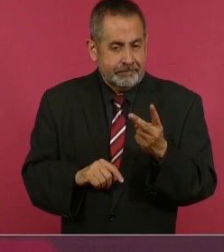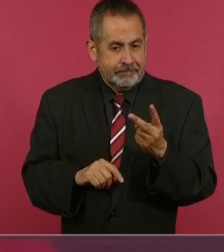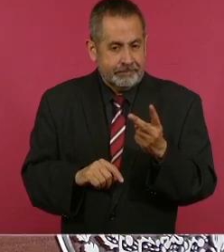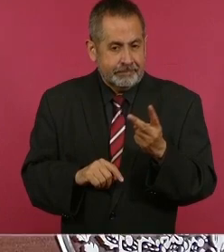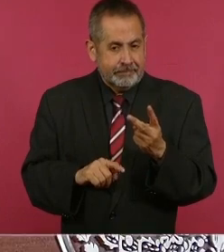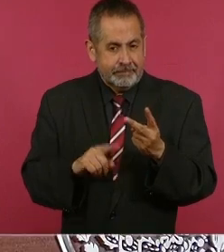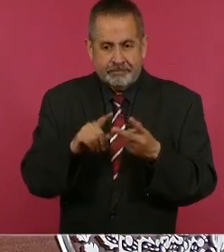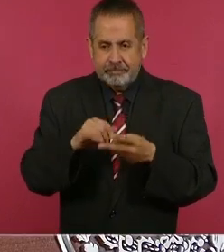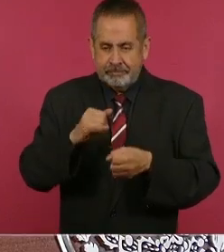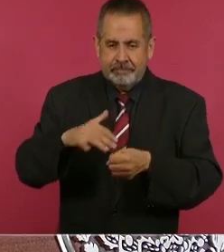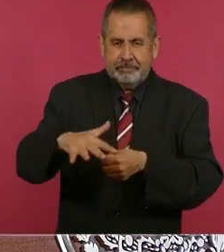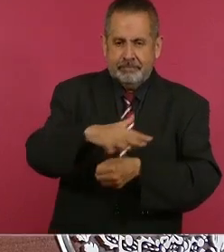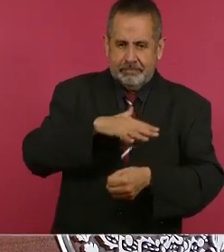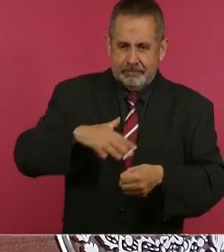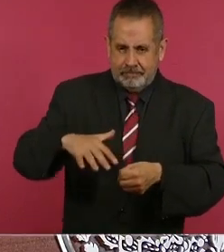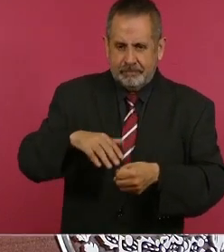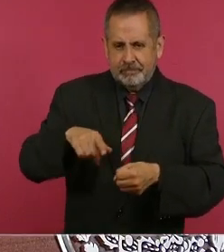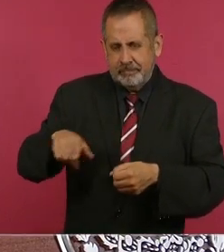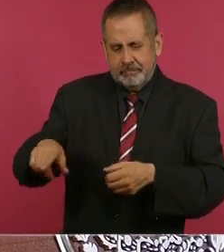el Istmo de Tehuantepec.